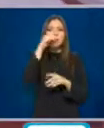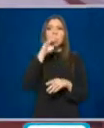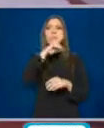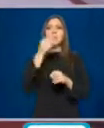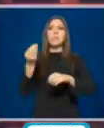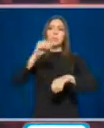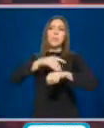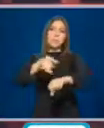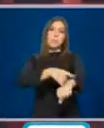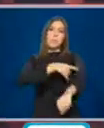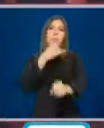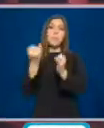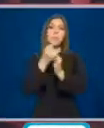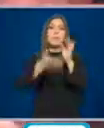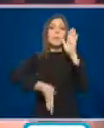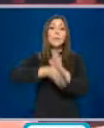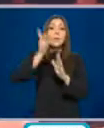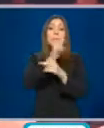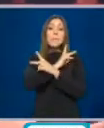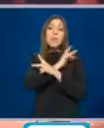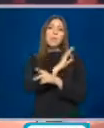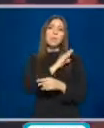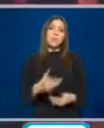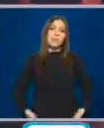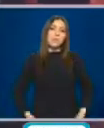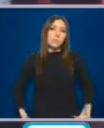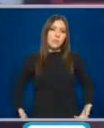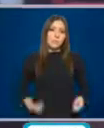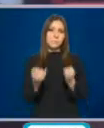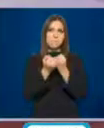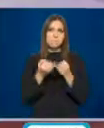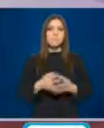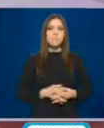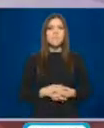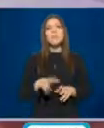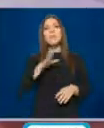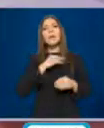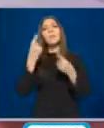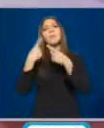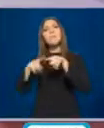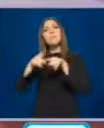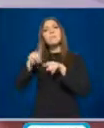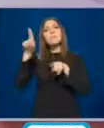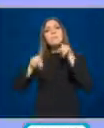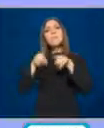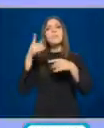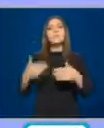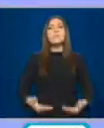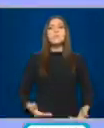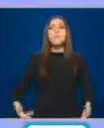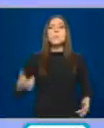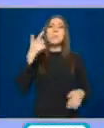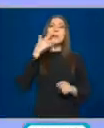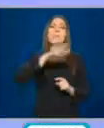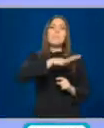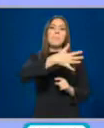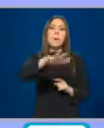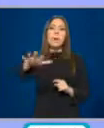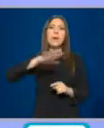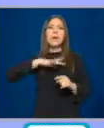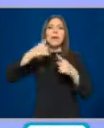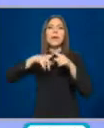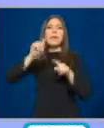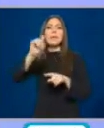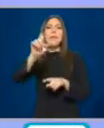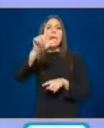si vas de vacaciones, pues los shorts a todo carajo. Porque hay muchos tipos y estilos de shorts y bermudas, tanto precisamente para la playa, ¿no? Que tienen diferentes